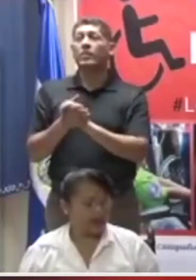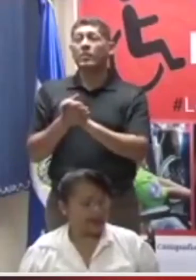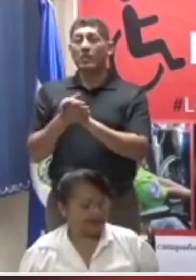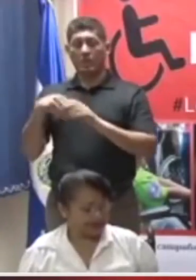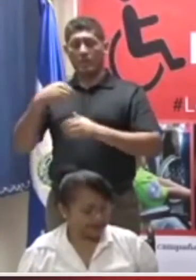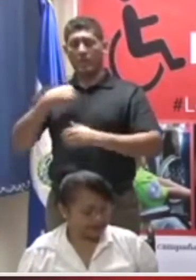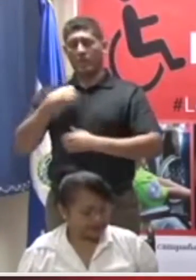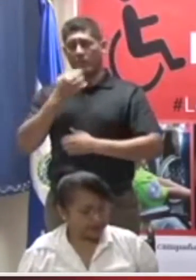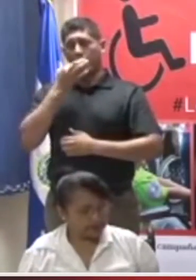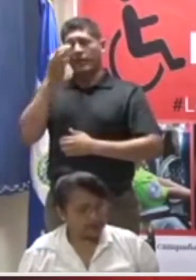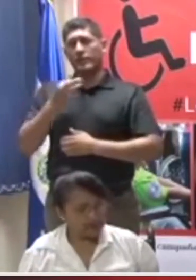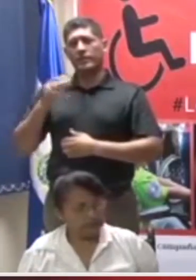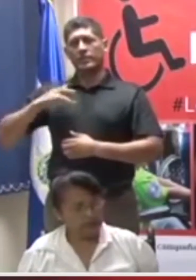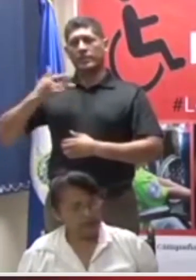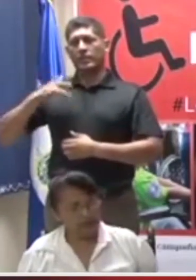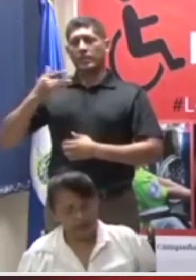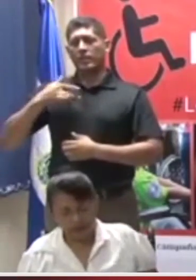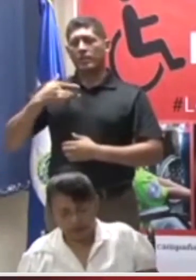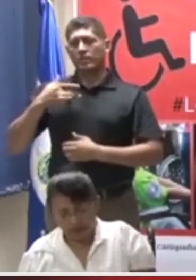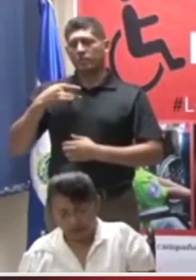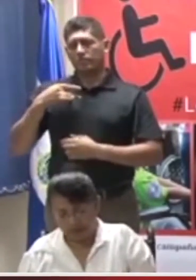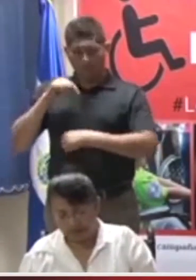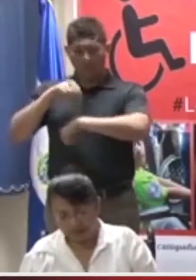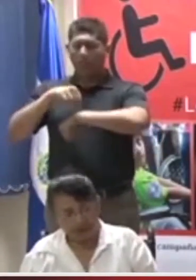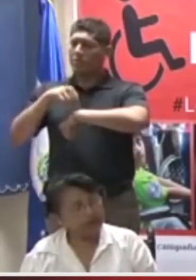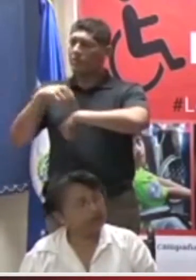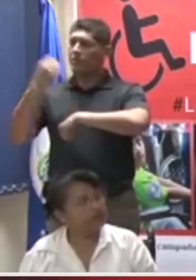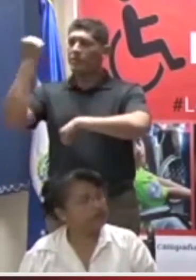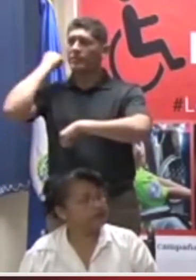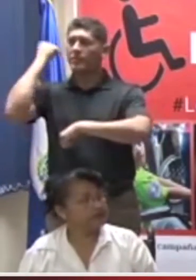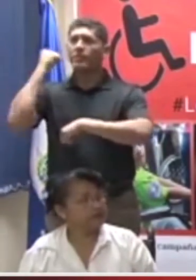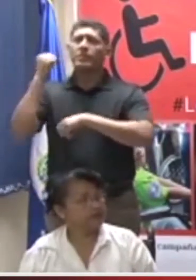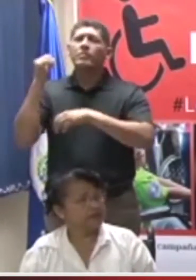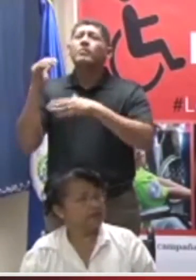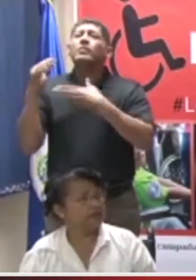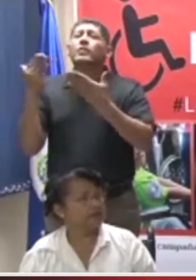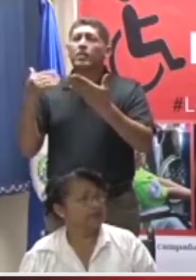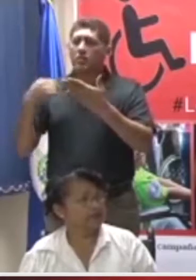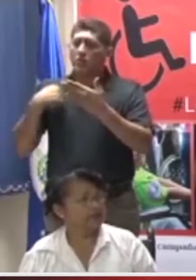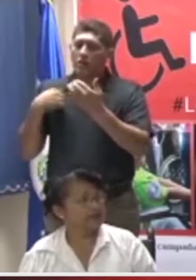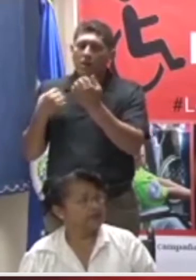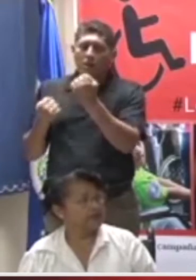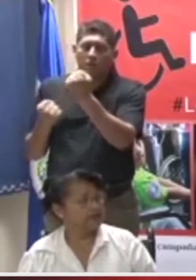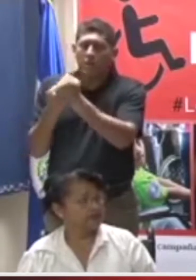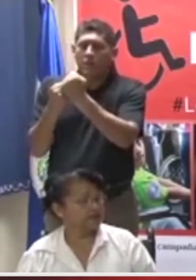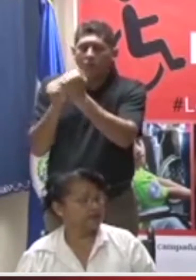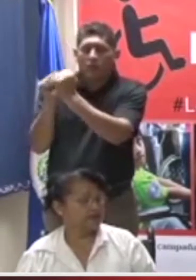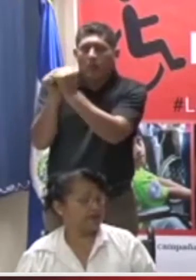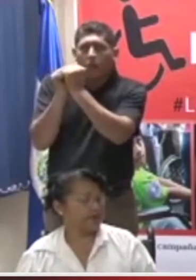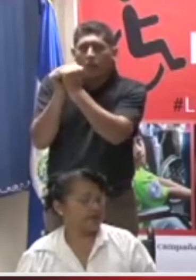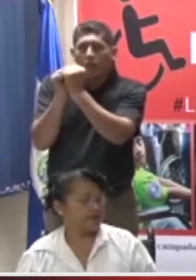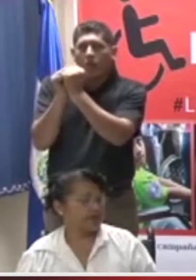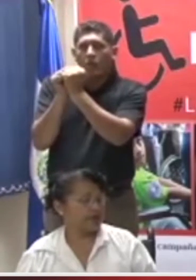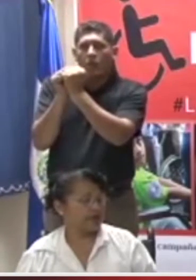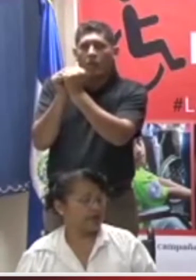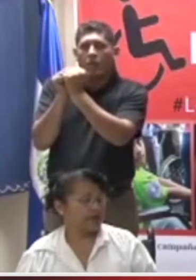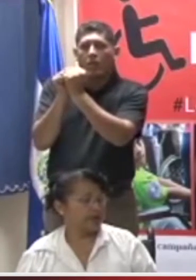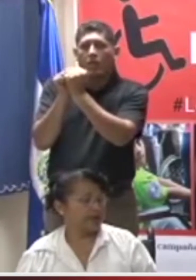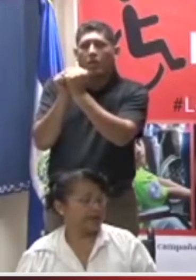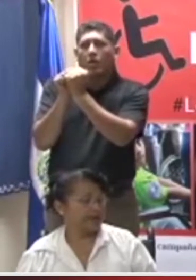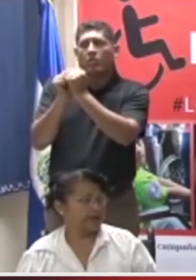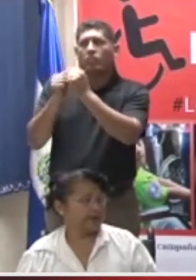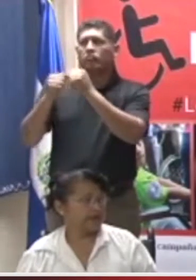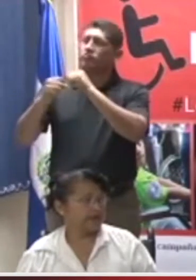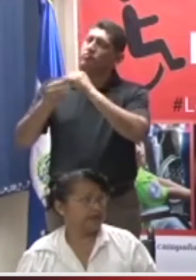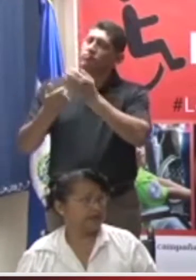y la Mesa Permanente para los Derechos de las Personas con Discapacidad lanzaron la campaña Voto por la Inclusión para pedir que se